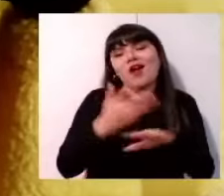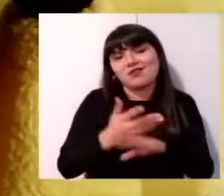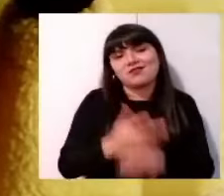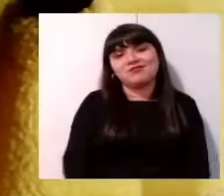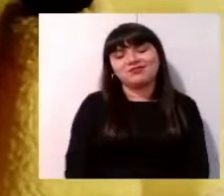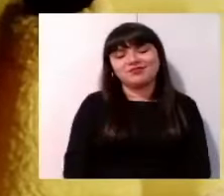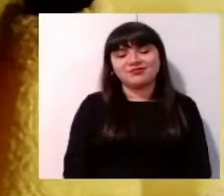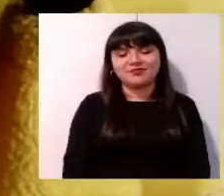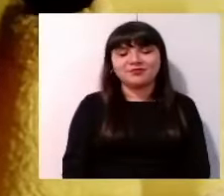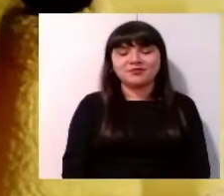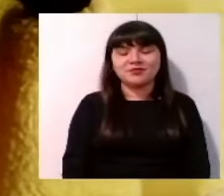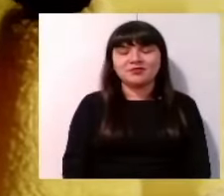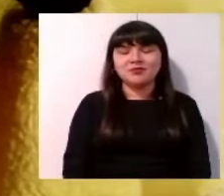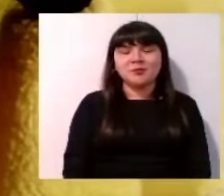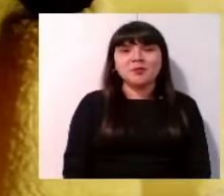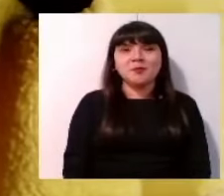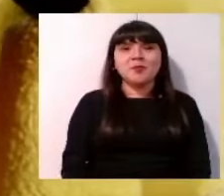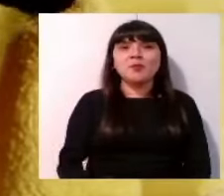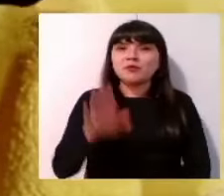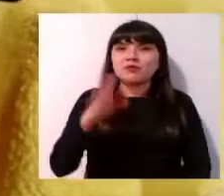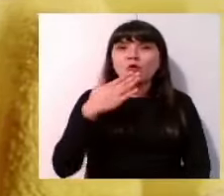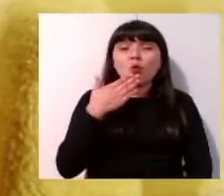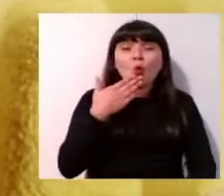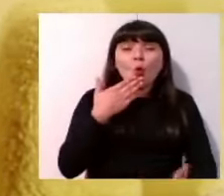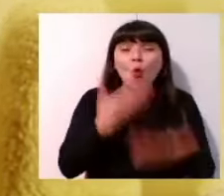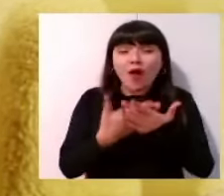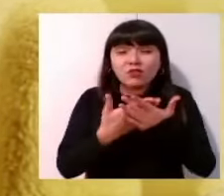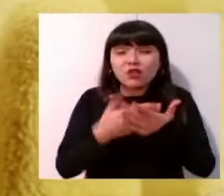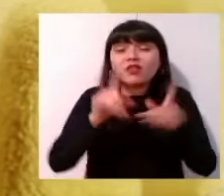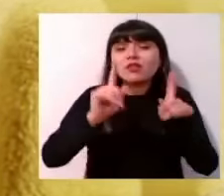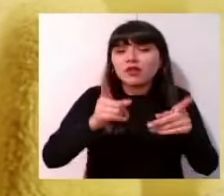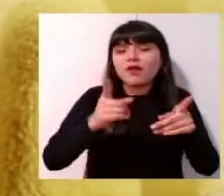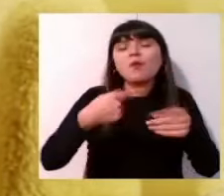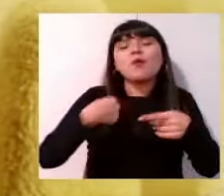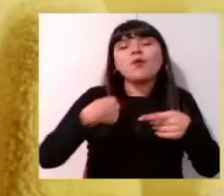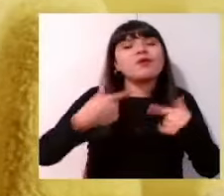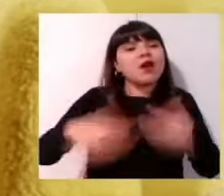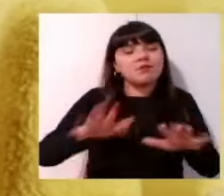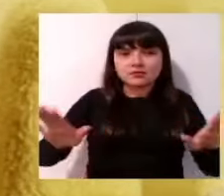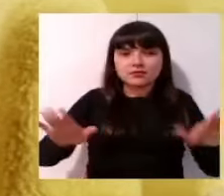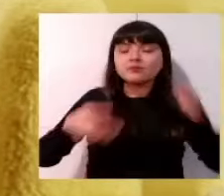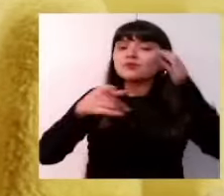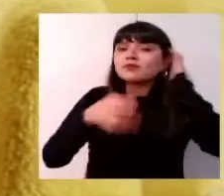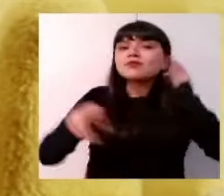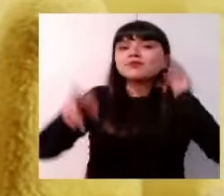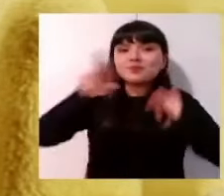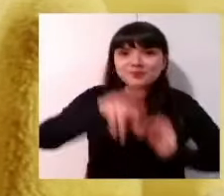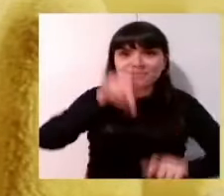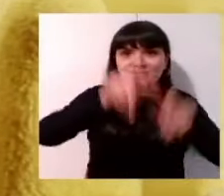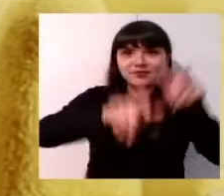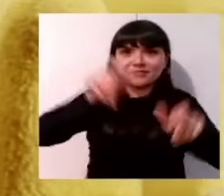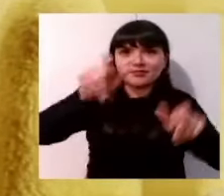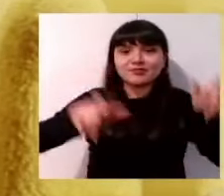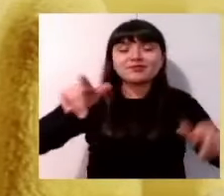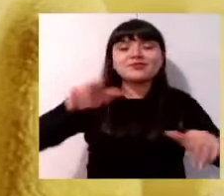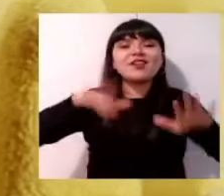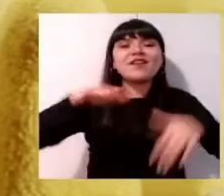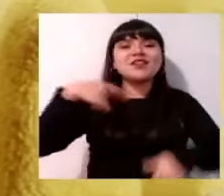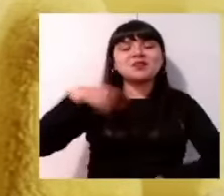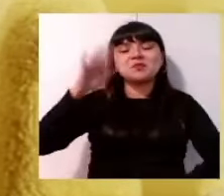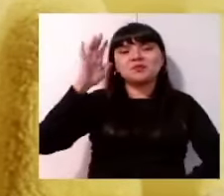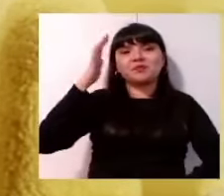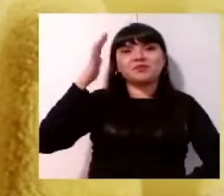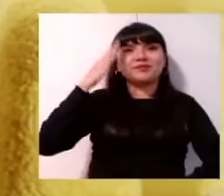Oye, ¿y cuándo debiéramos dejar la siesta? También repitámoselo a la gente, porque es algo como que uno no lo tiene tan claro,